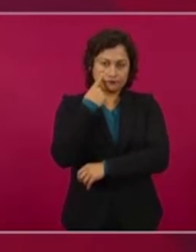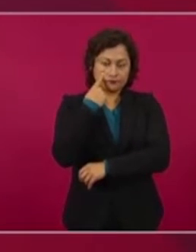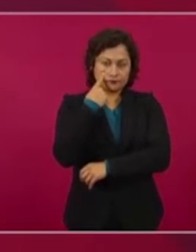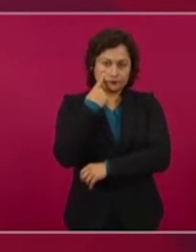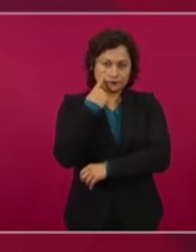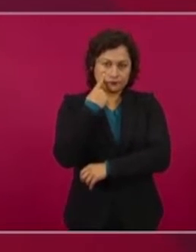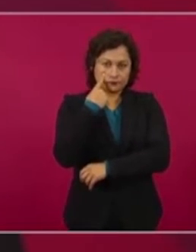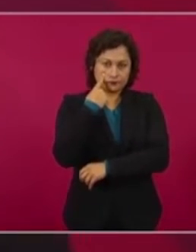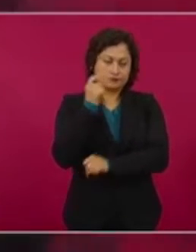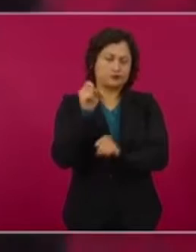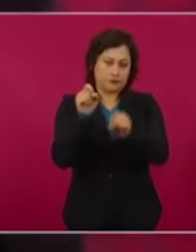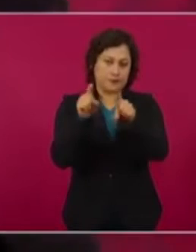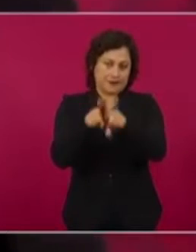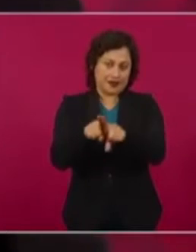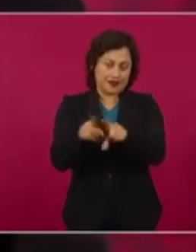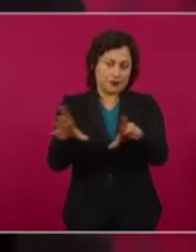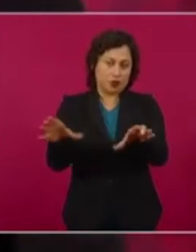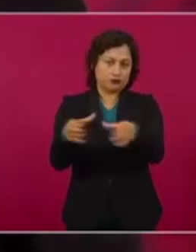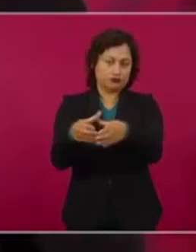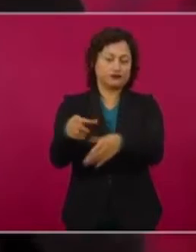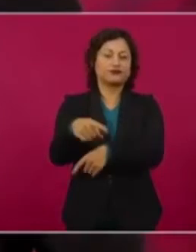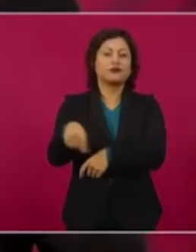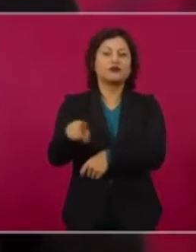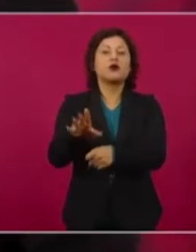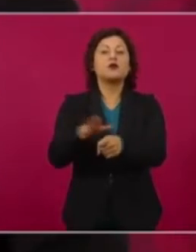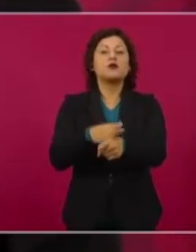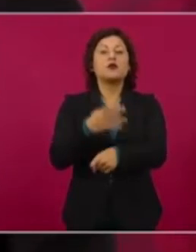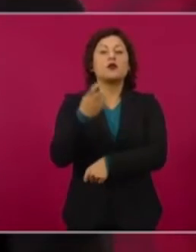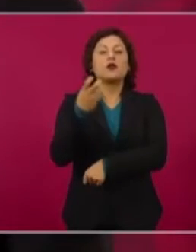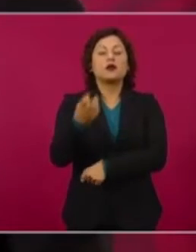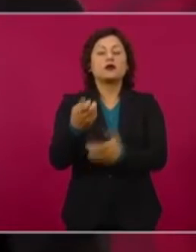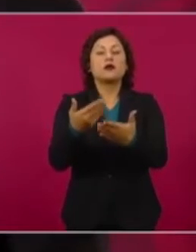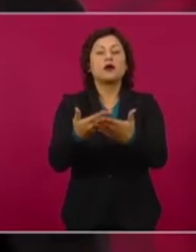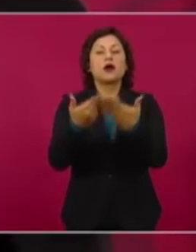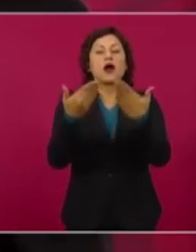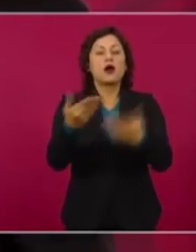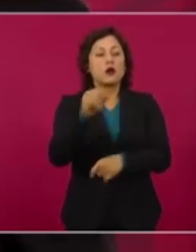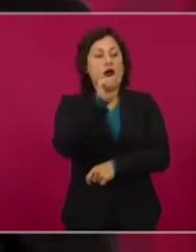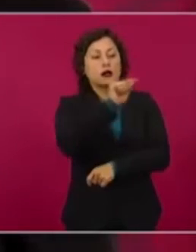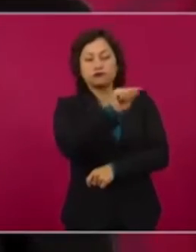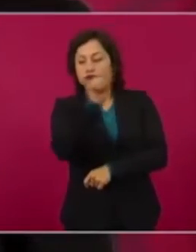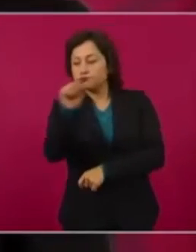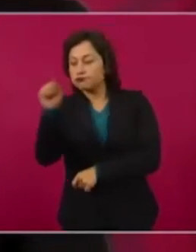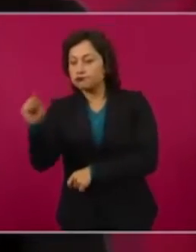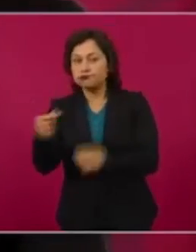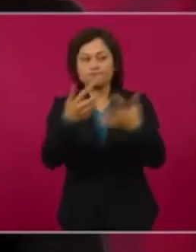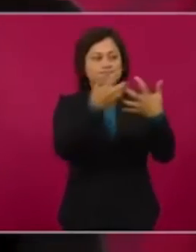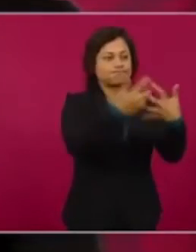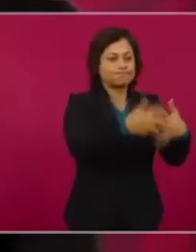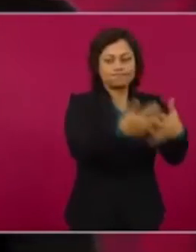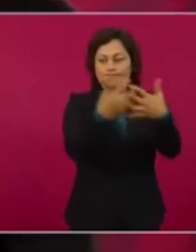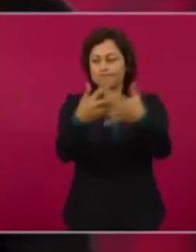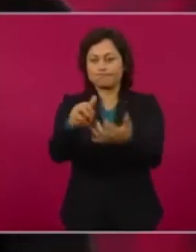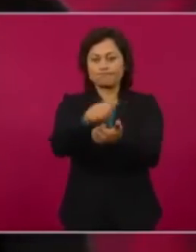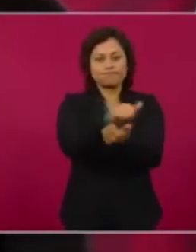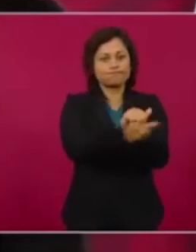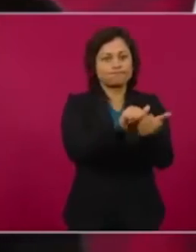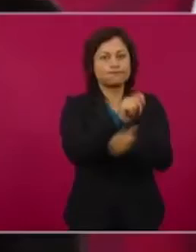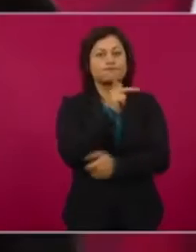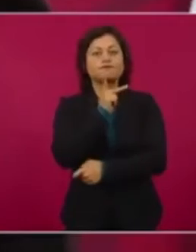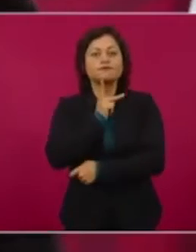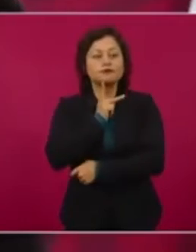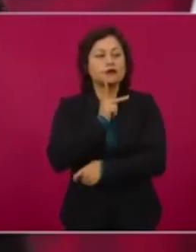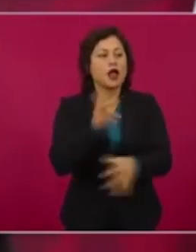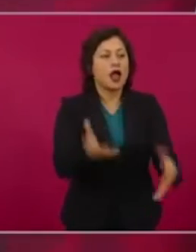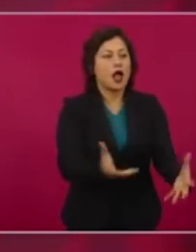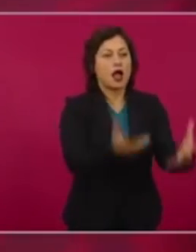Por eso es importante el rescate de la refinación. Nos engañaron durante mucho tiempo de